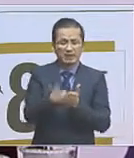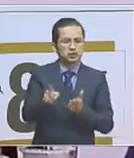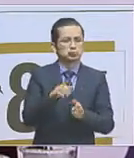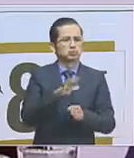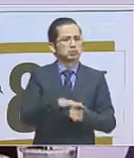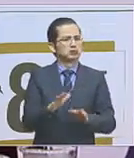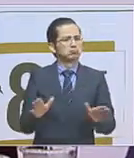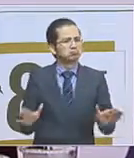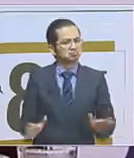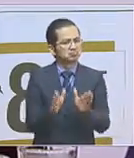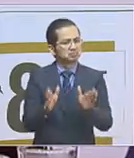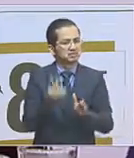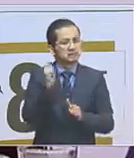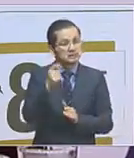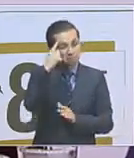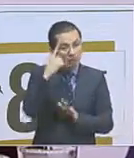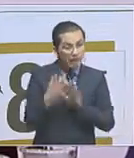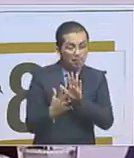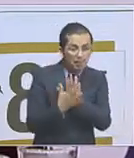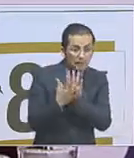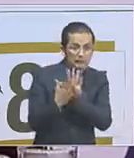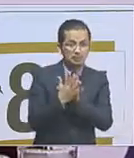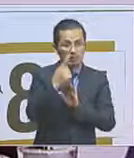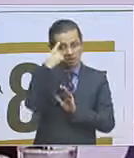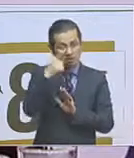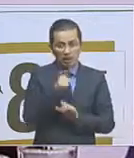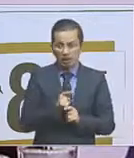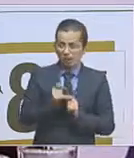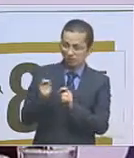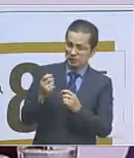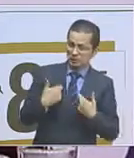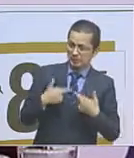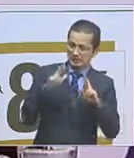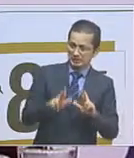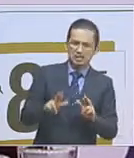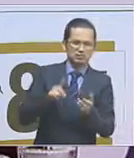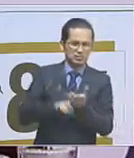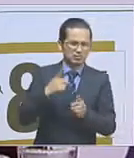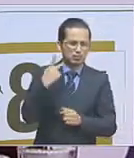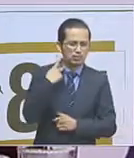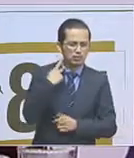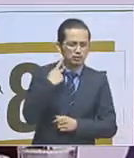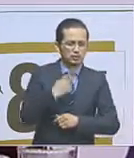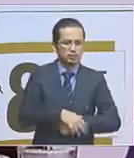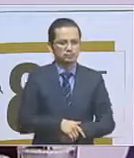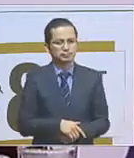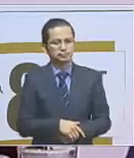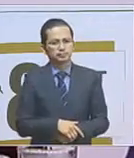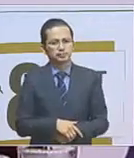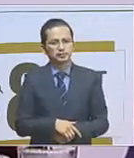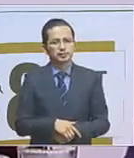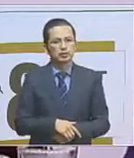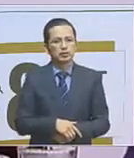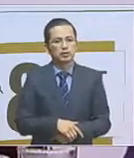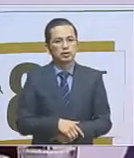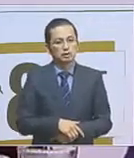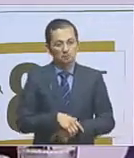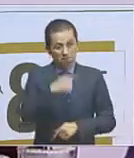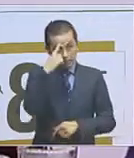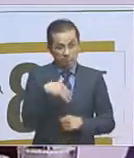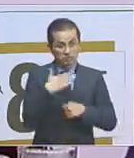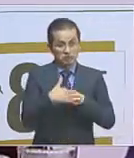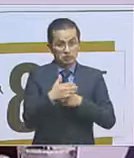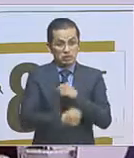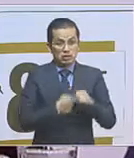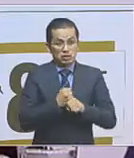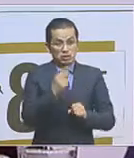la participación y representación política la elección o las elecciones del 2018